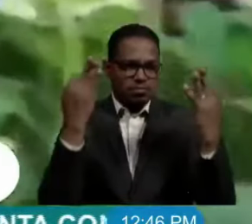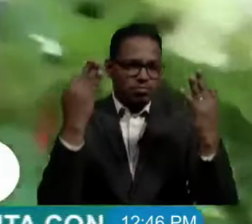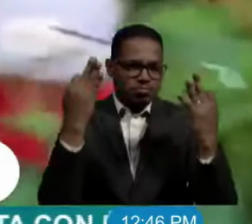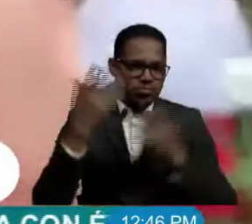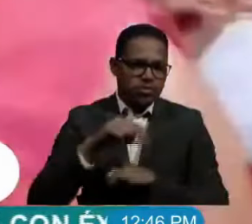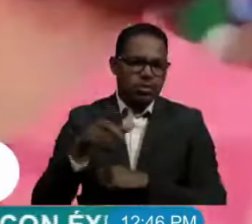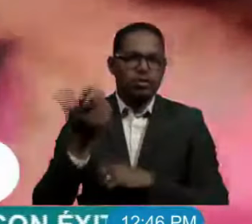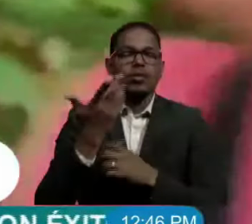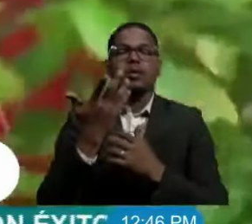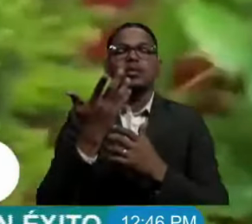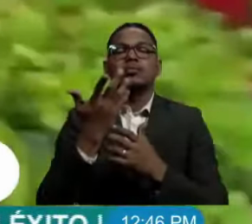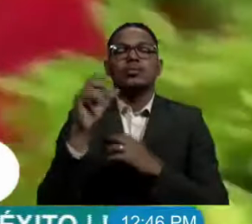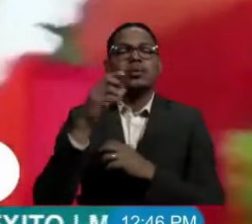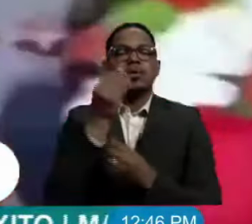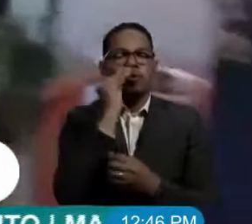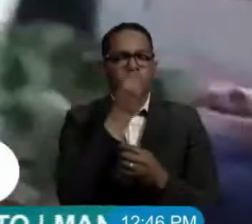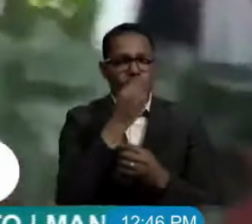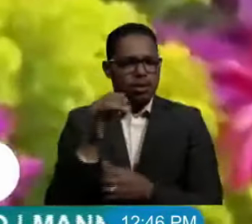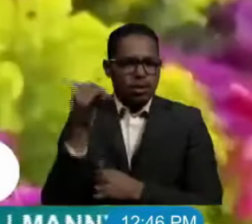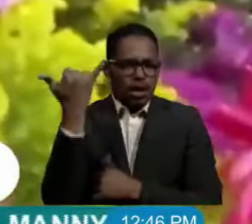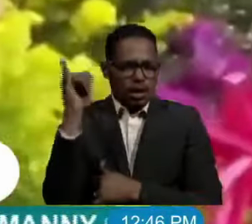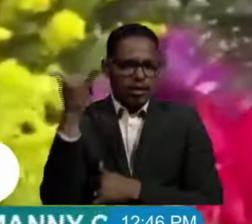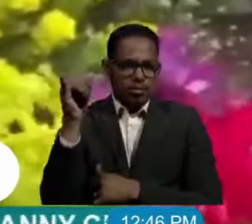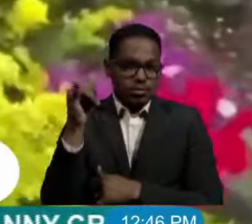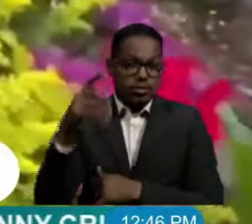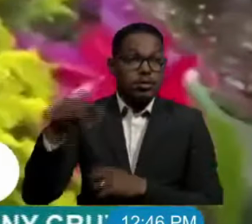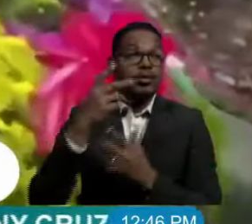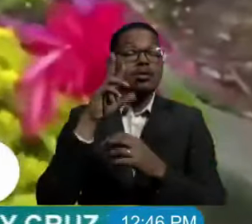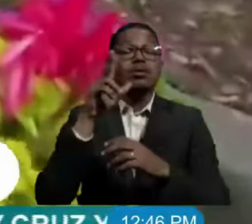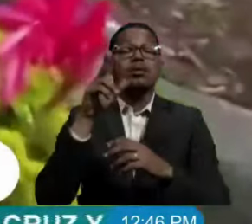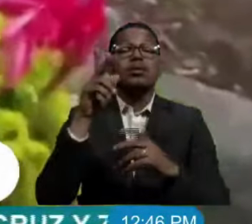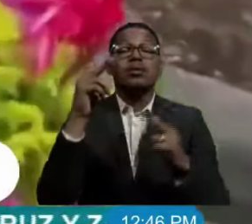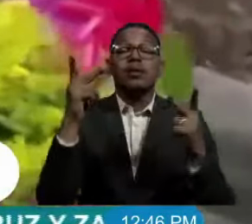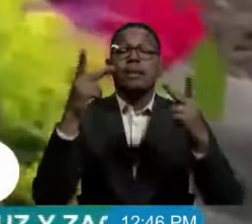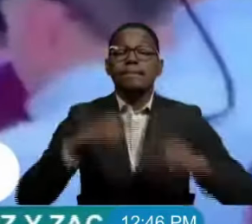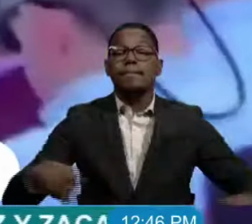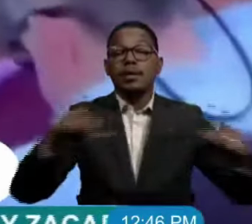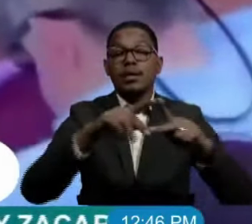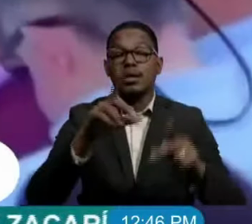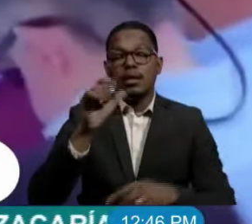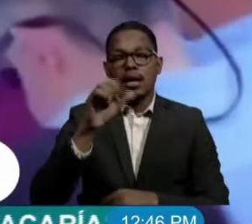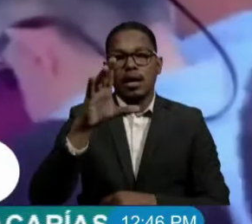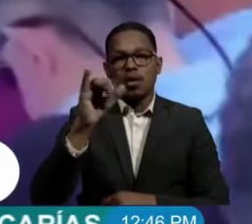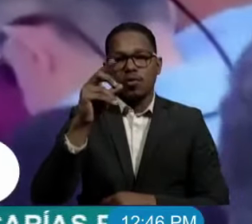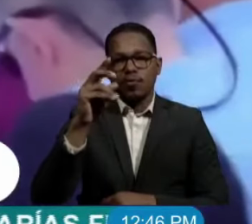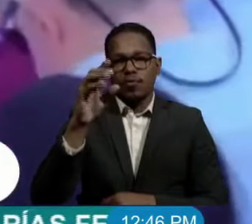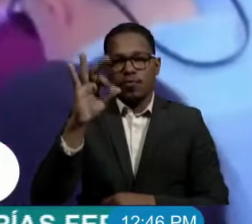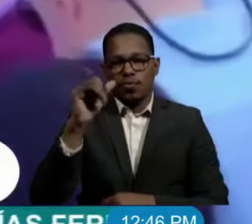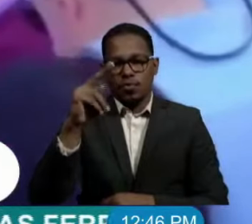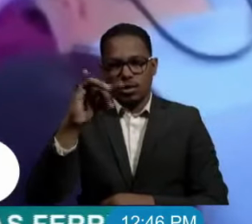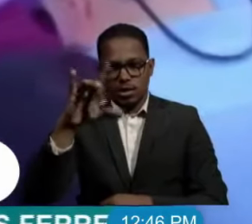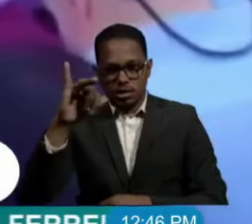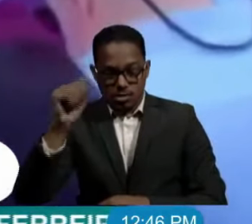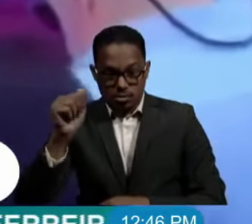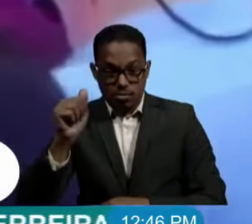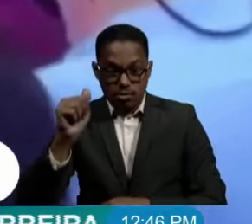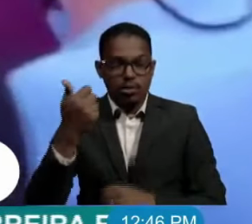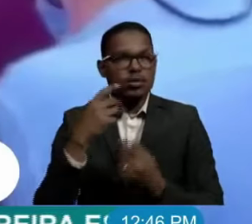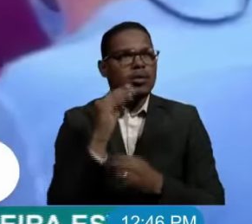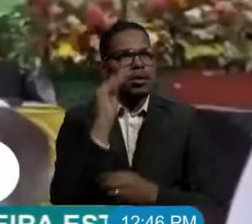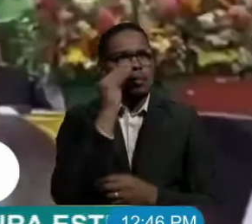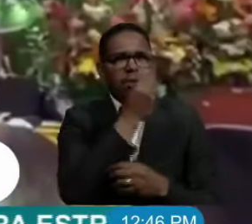Jarabacoa 2024, realizado en el idílico Parque Ecológico La Confluencia, y bajo el lema Primavera que contagia,